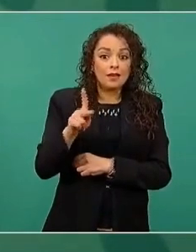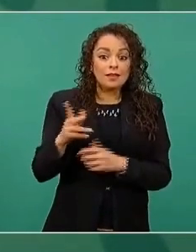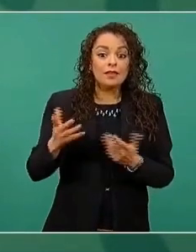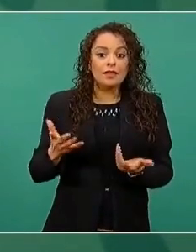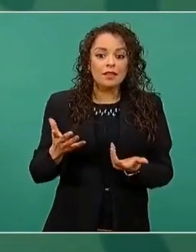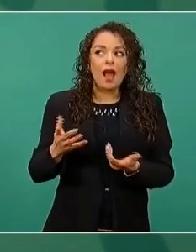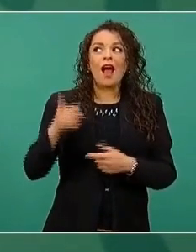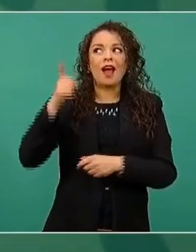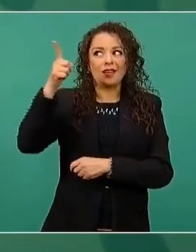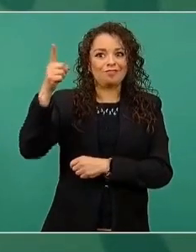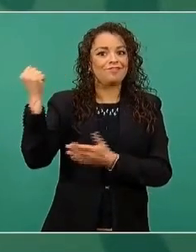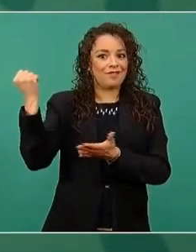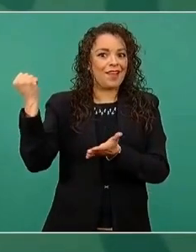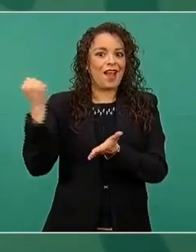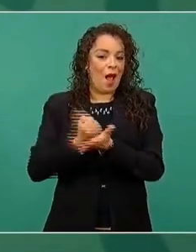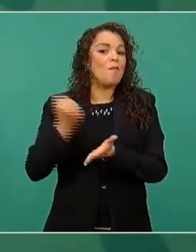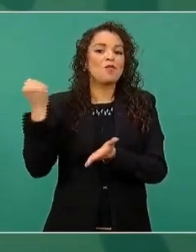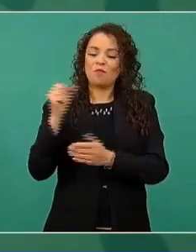ellos autorizaron